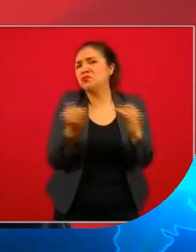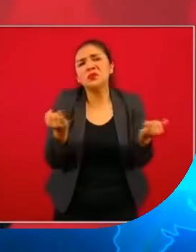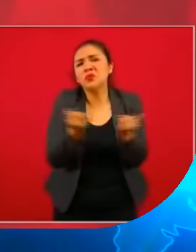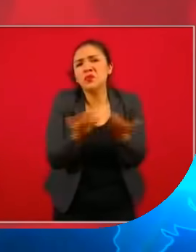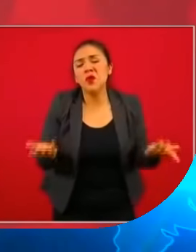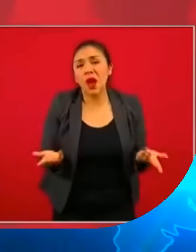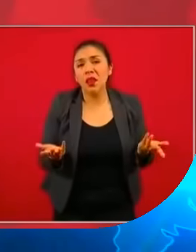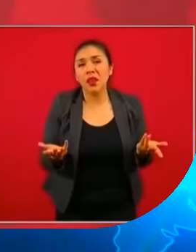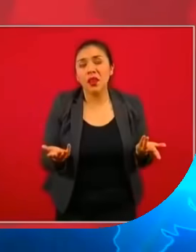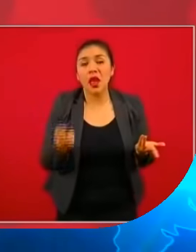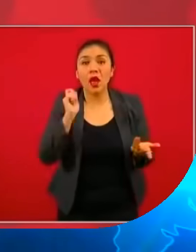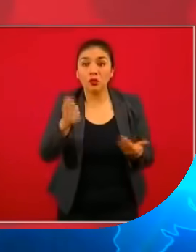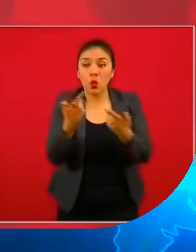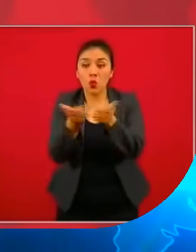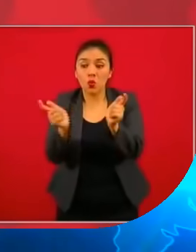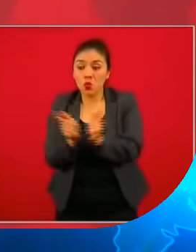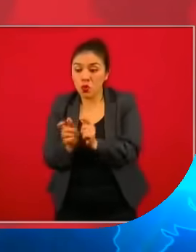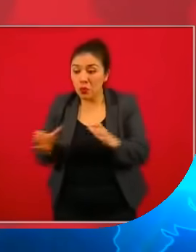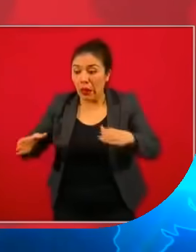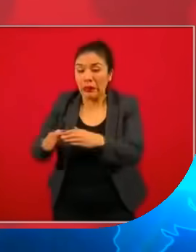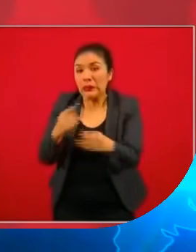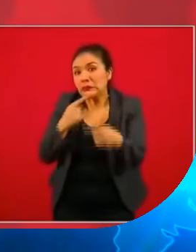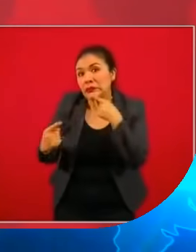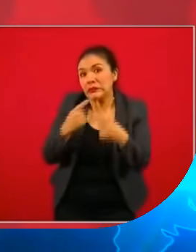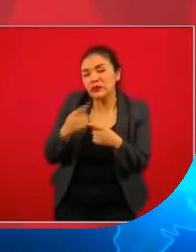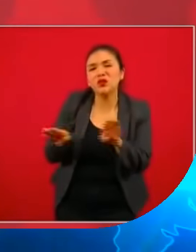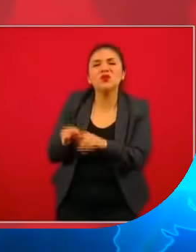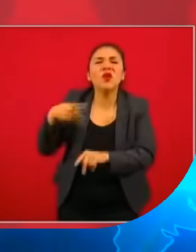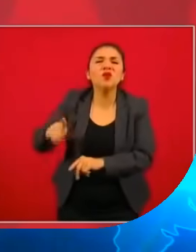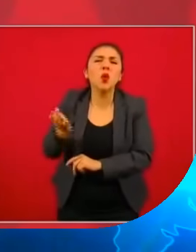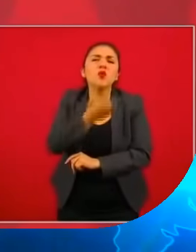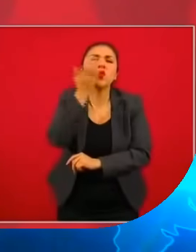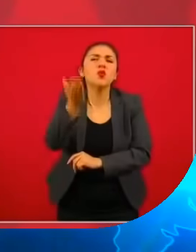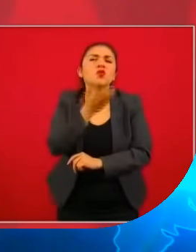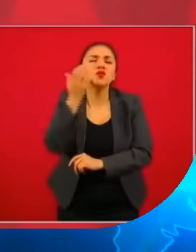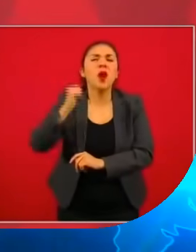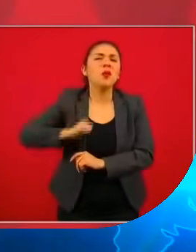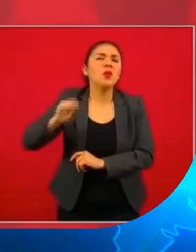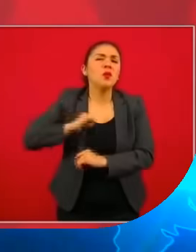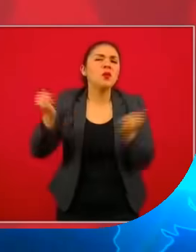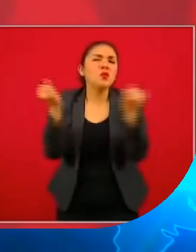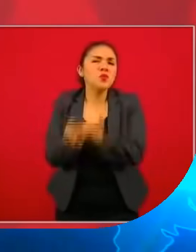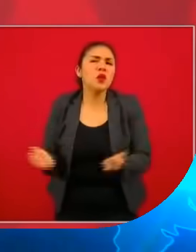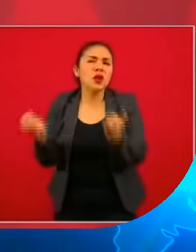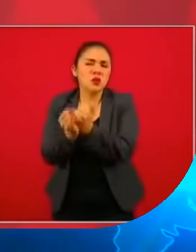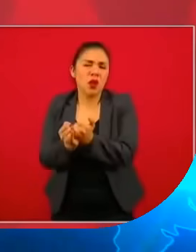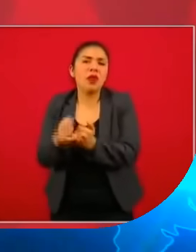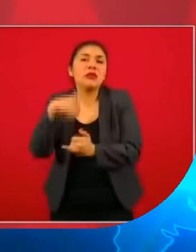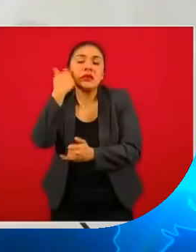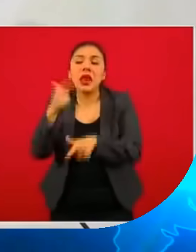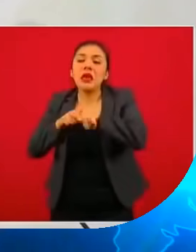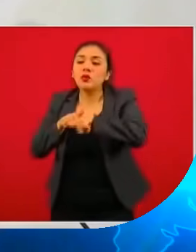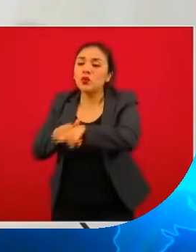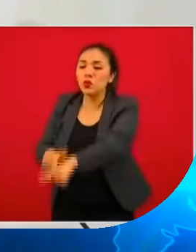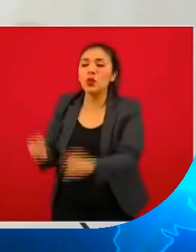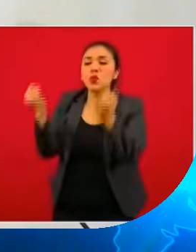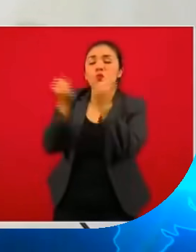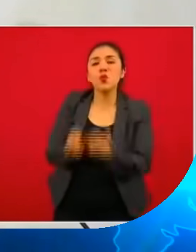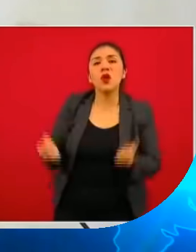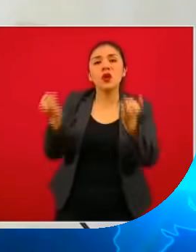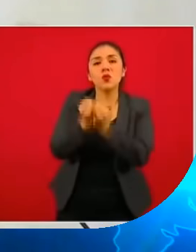Es un agrupamiento conservador que quiere, como su nombre lo indica, conservar